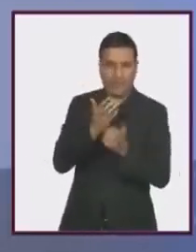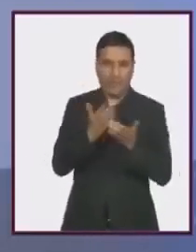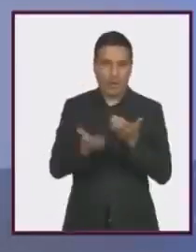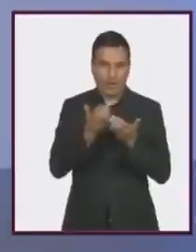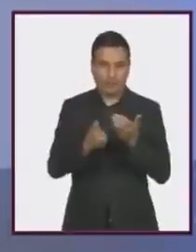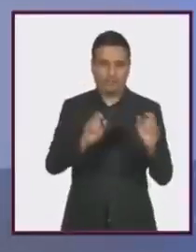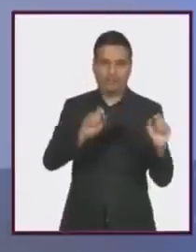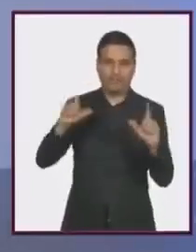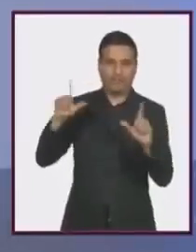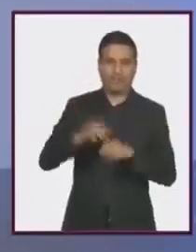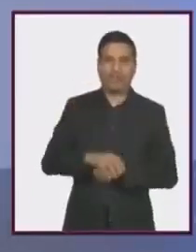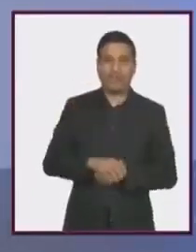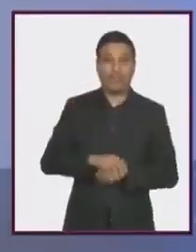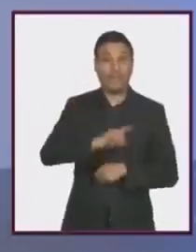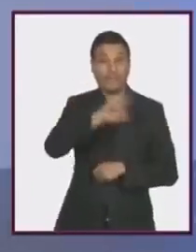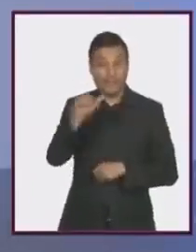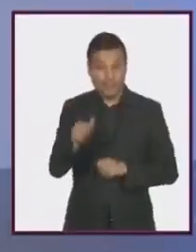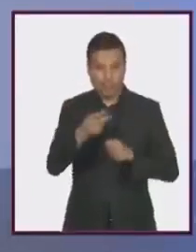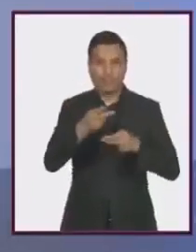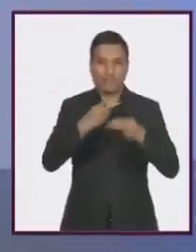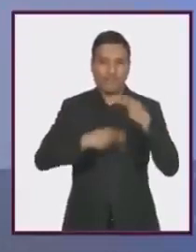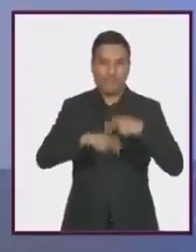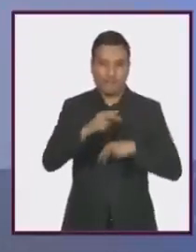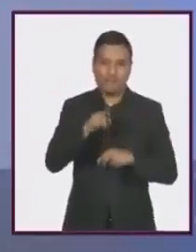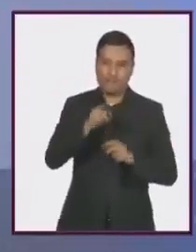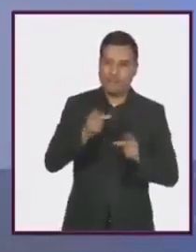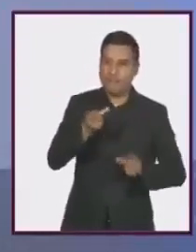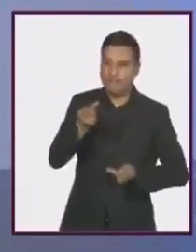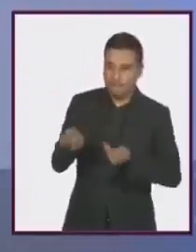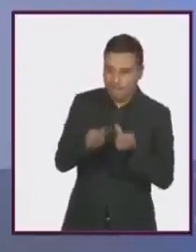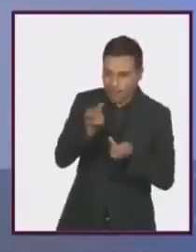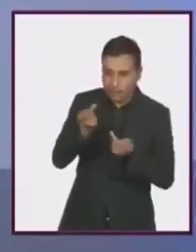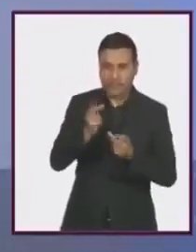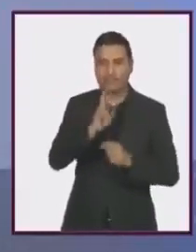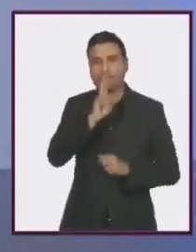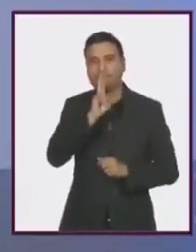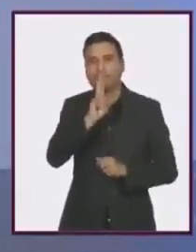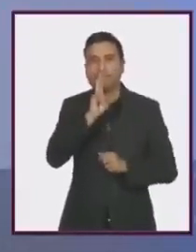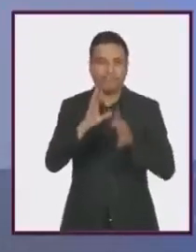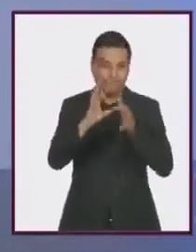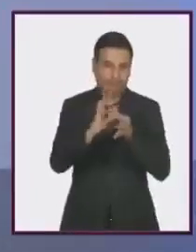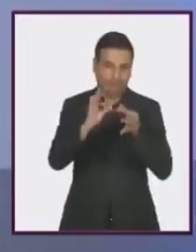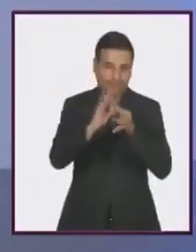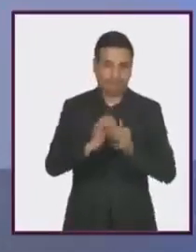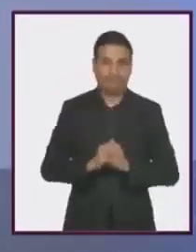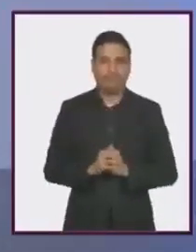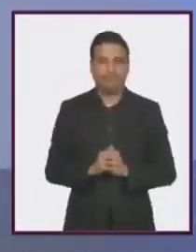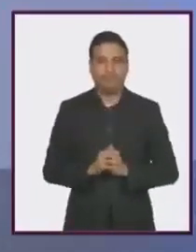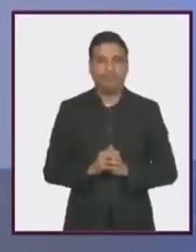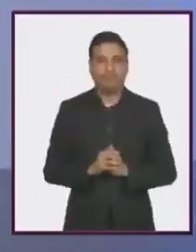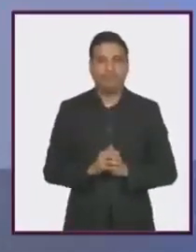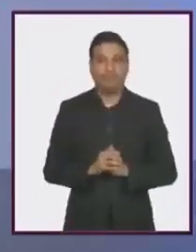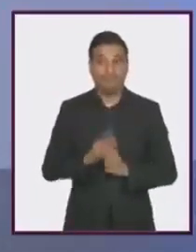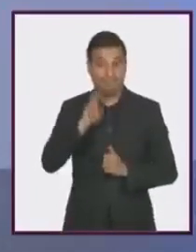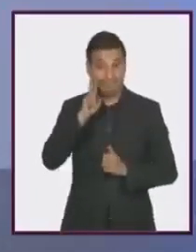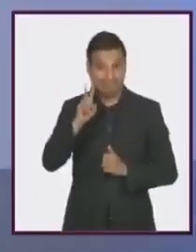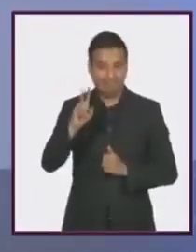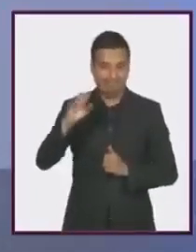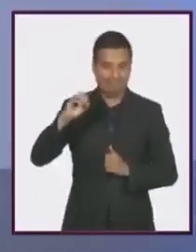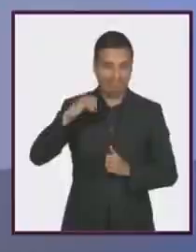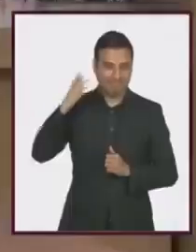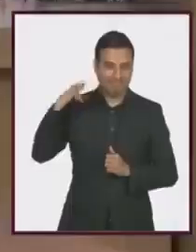con nosotros en vivo para contestar las dudas e inquietudes que nos compartan durante la transmisión. Demos paso a su